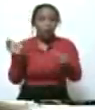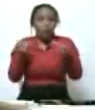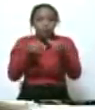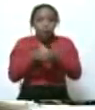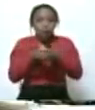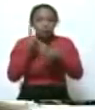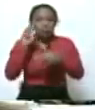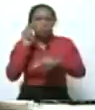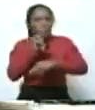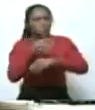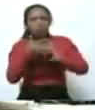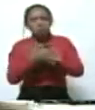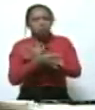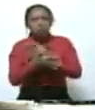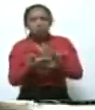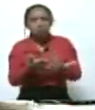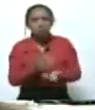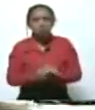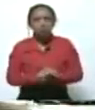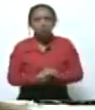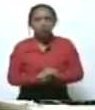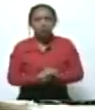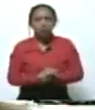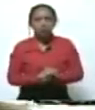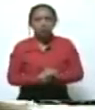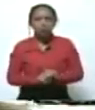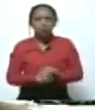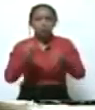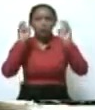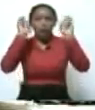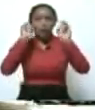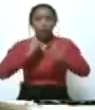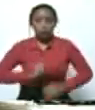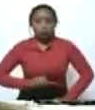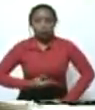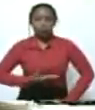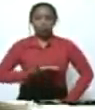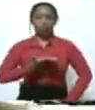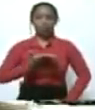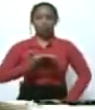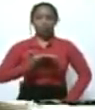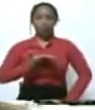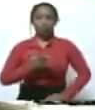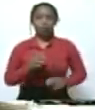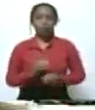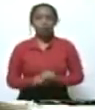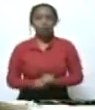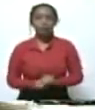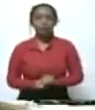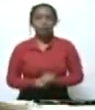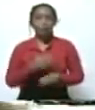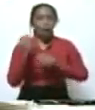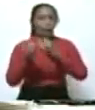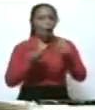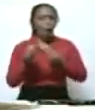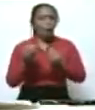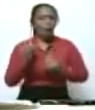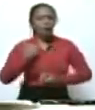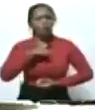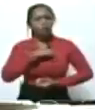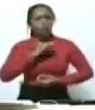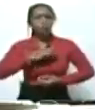ver con el tema del renacimiento, ¿no? Cómo nosotros